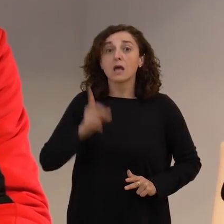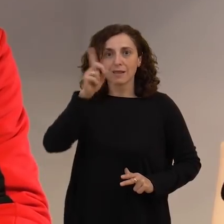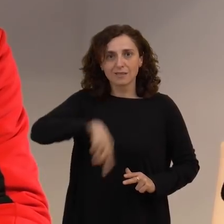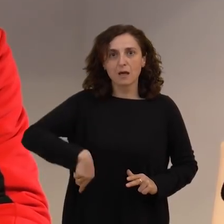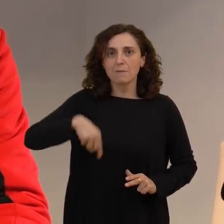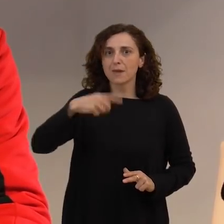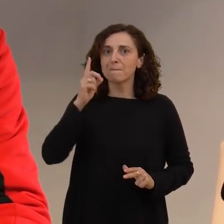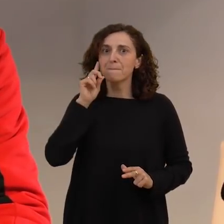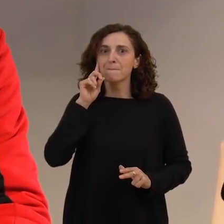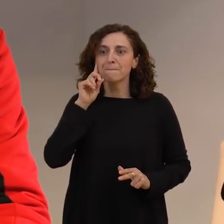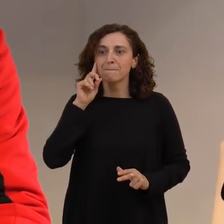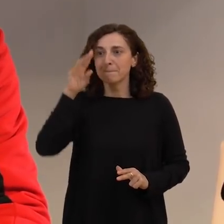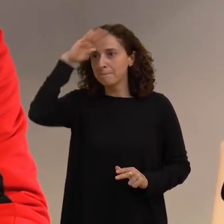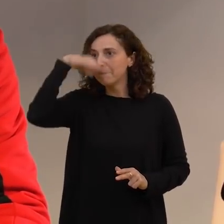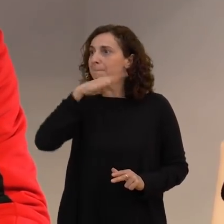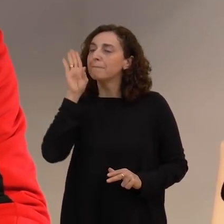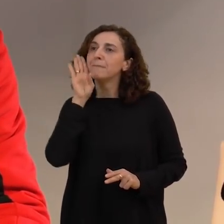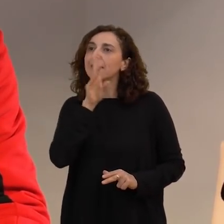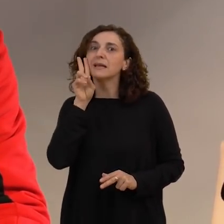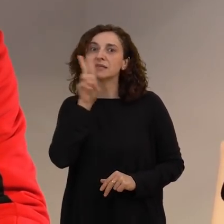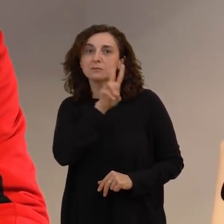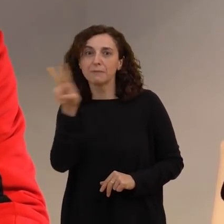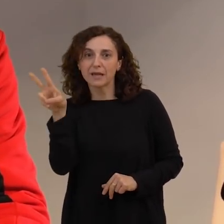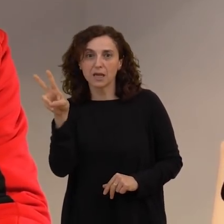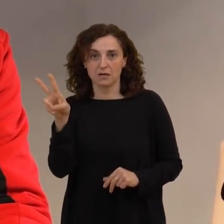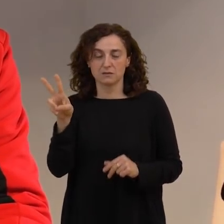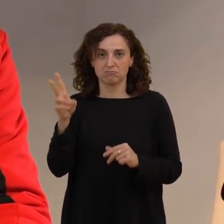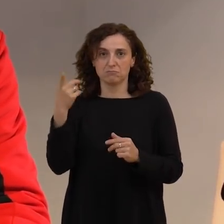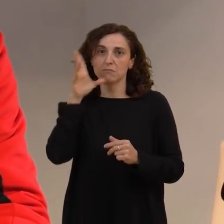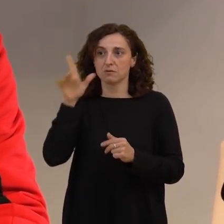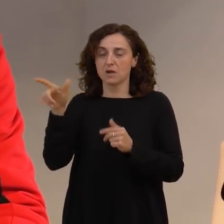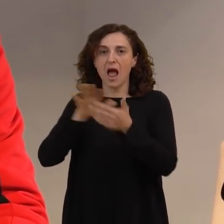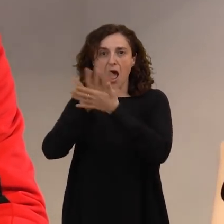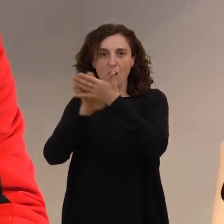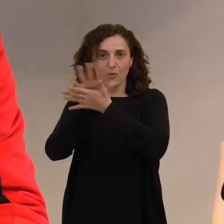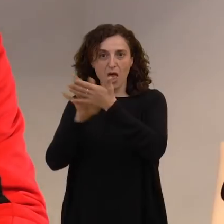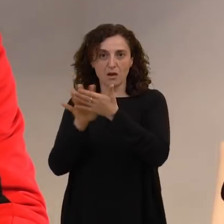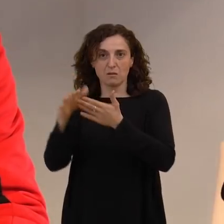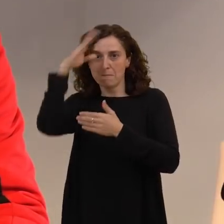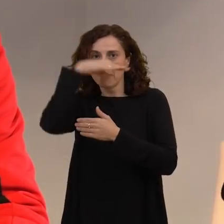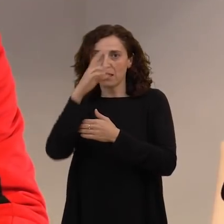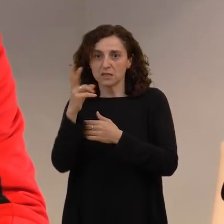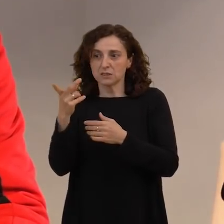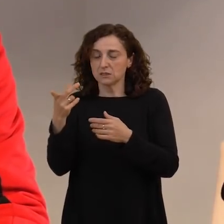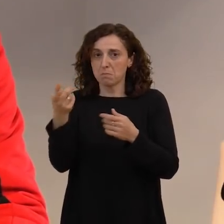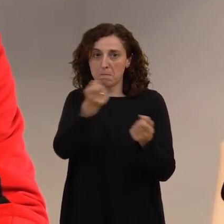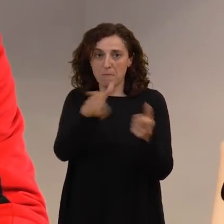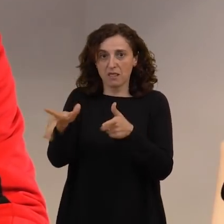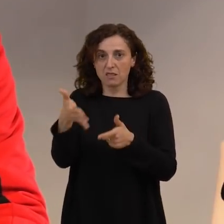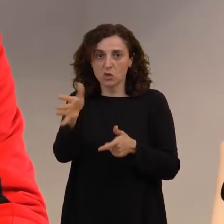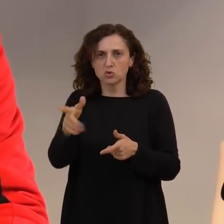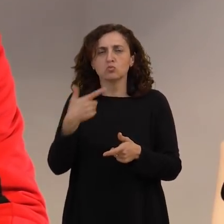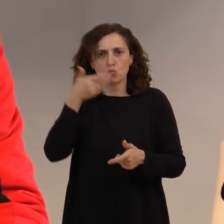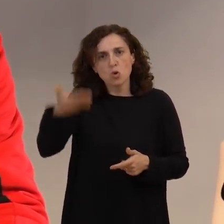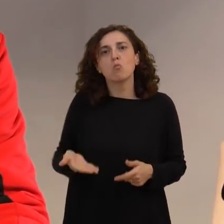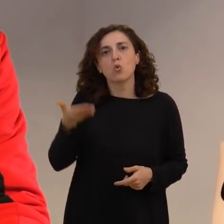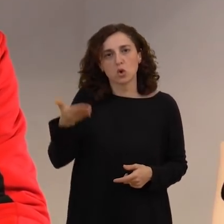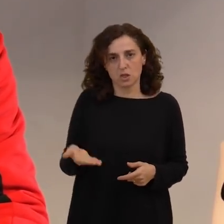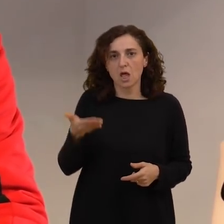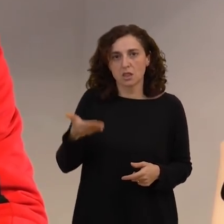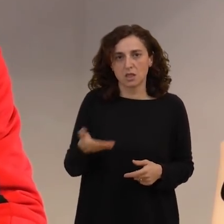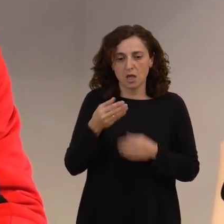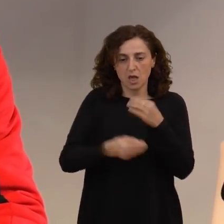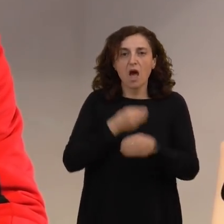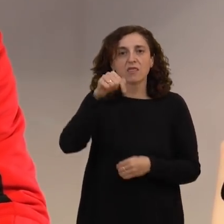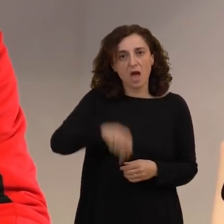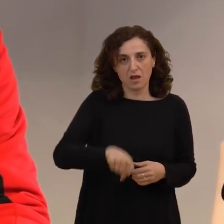vamos. Ver a otro niño, incluso hablar con otros padres. Sí. Hablar con otros padres es importantísimo, que es lo que hacemos